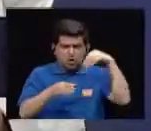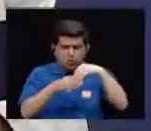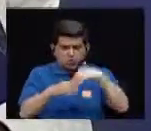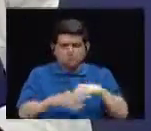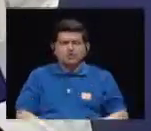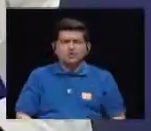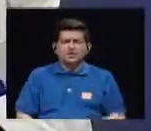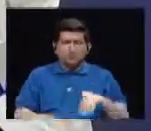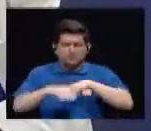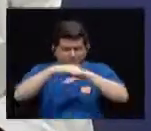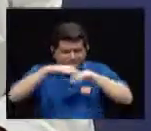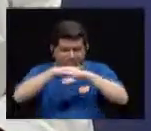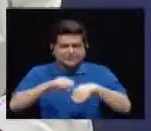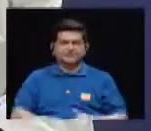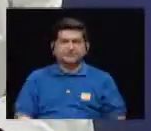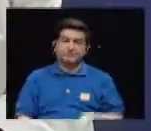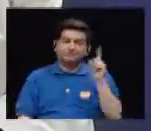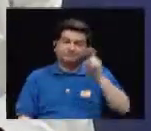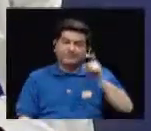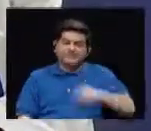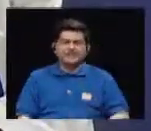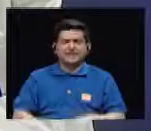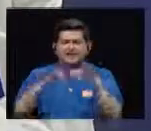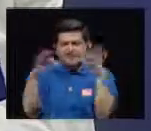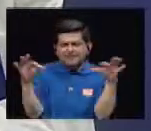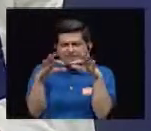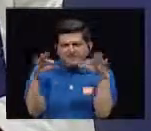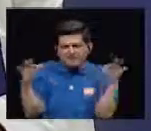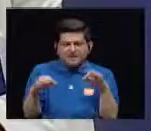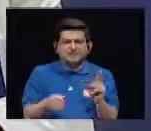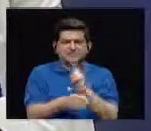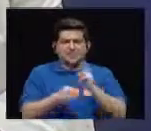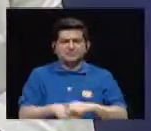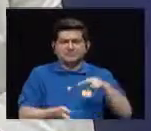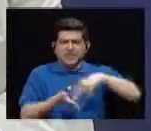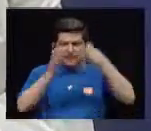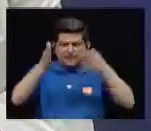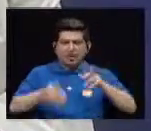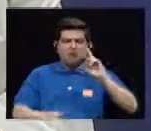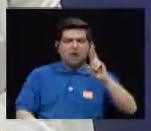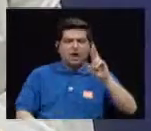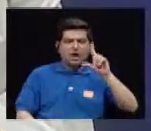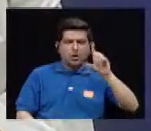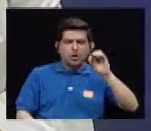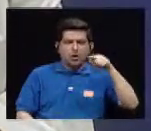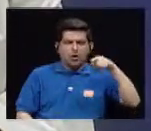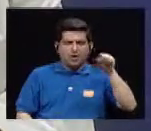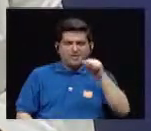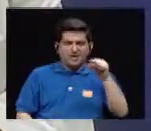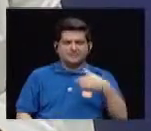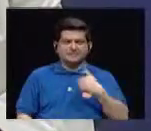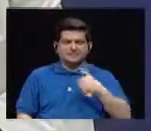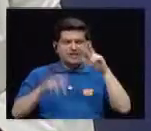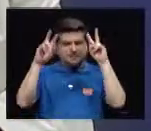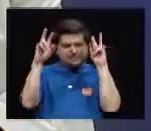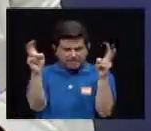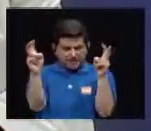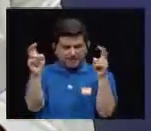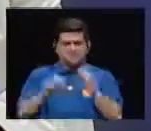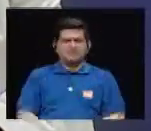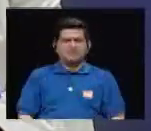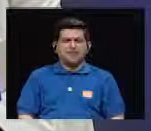contenido esencialmente. Habría que parafrasear al coreógrafo Rogelio López, que tiene un título